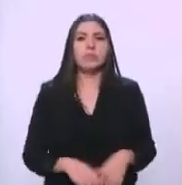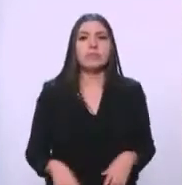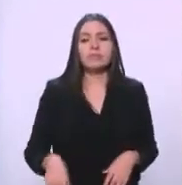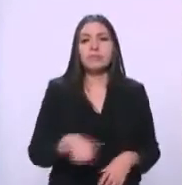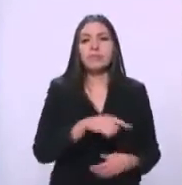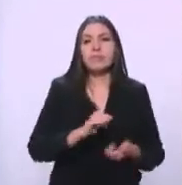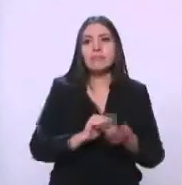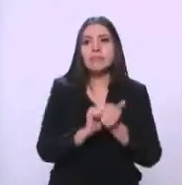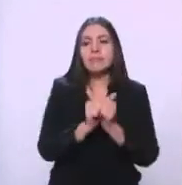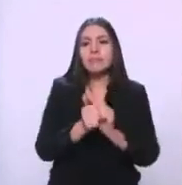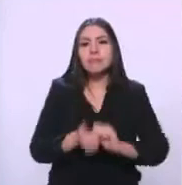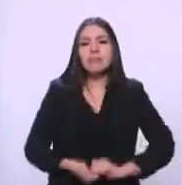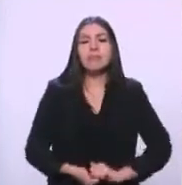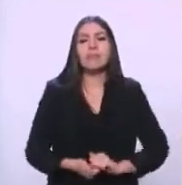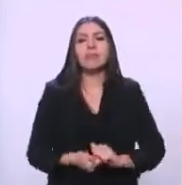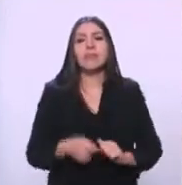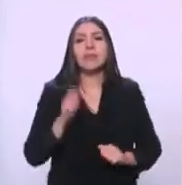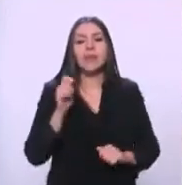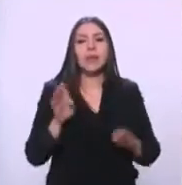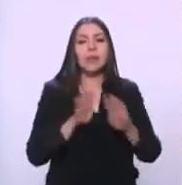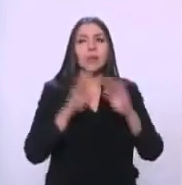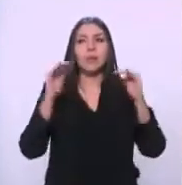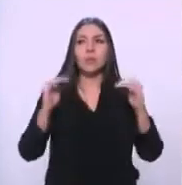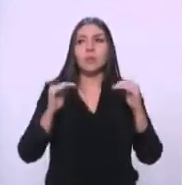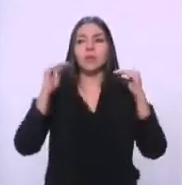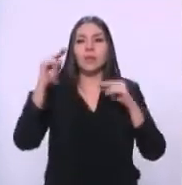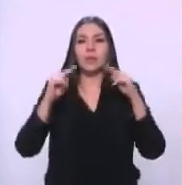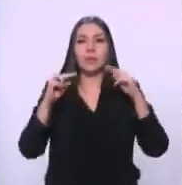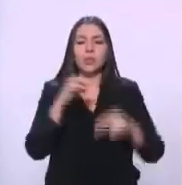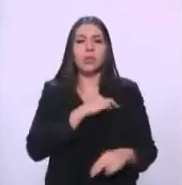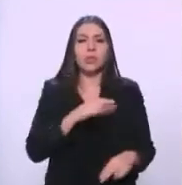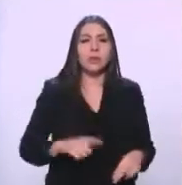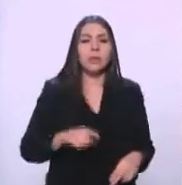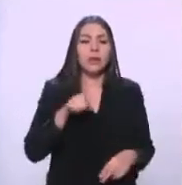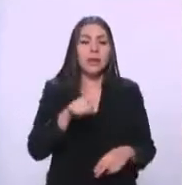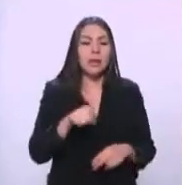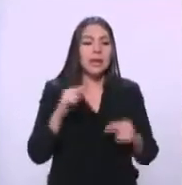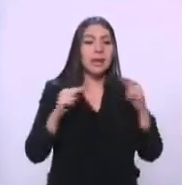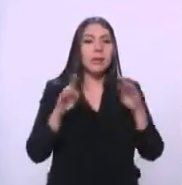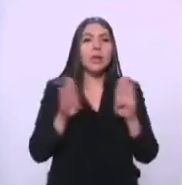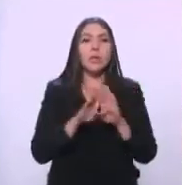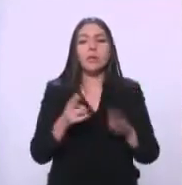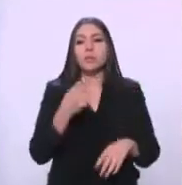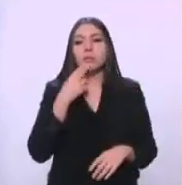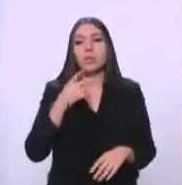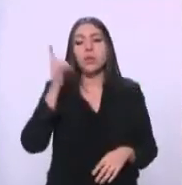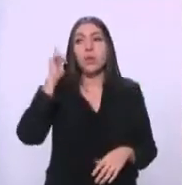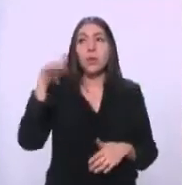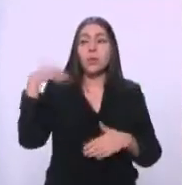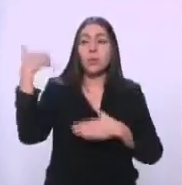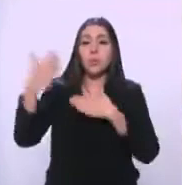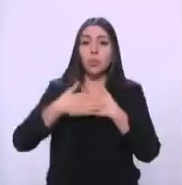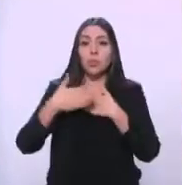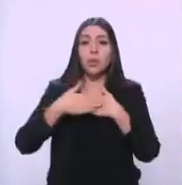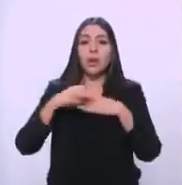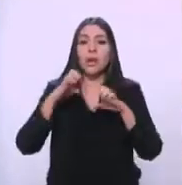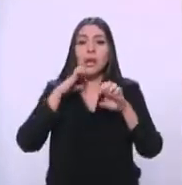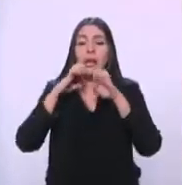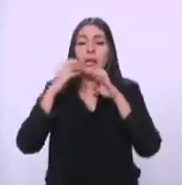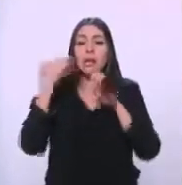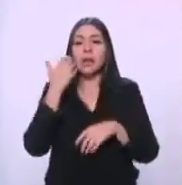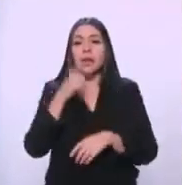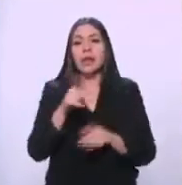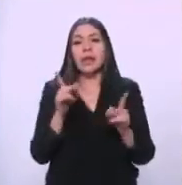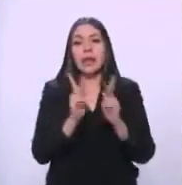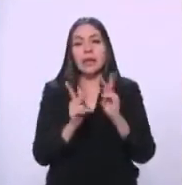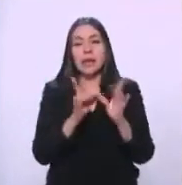deberíamos estar hablando del nivel municipal y cómo está funcionando ese nivel municipal. Espero que en las siguientes entrevistas chingonas podamos hablar más de eso.